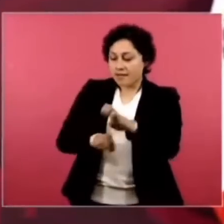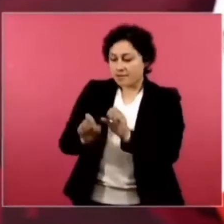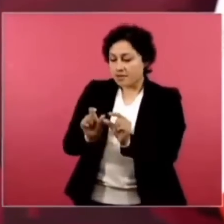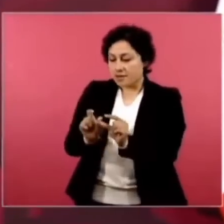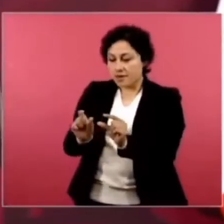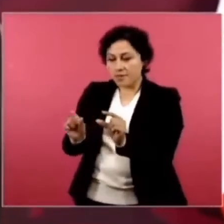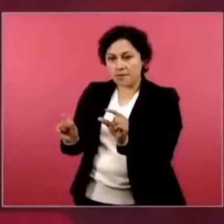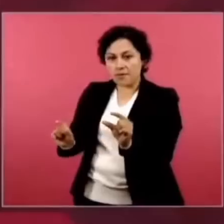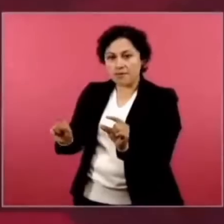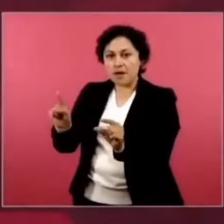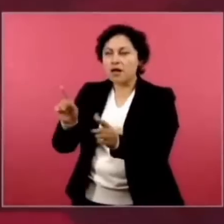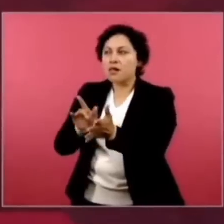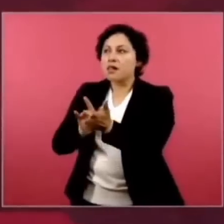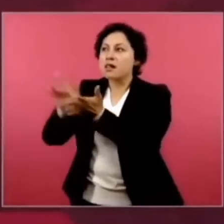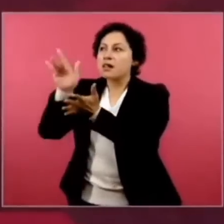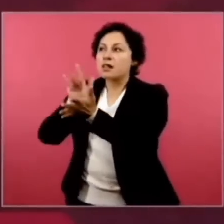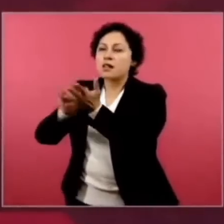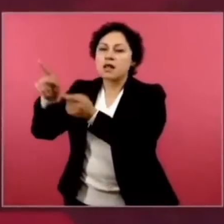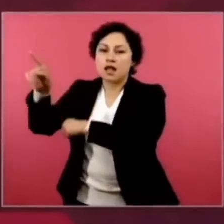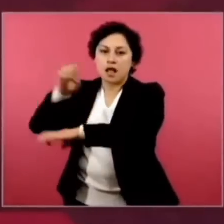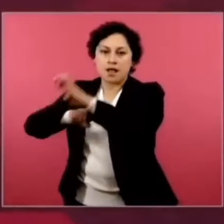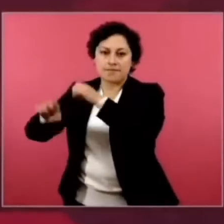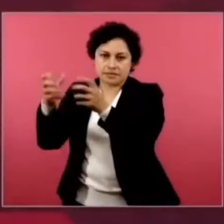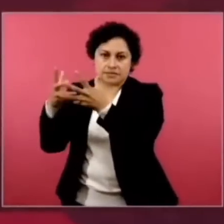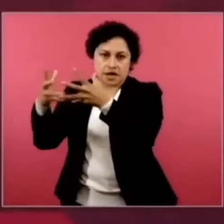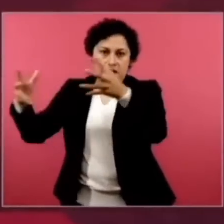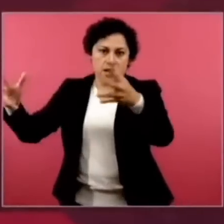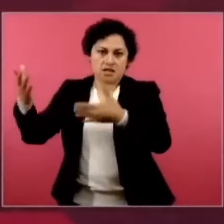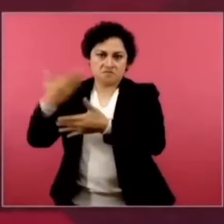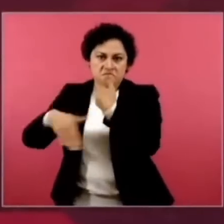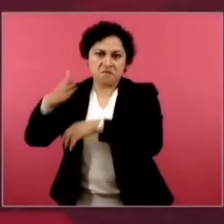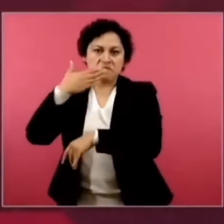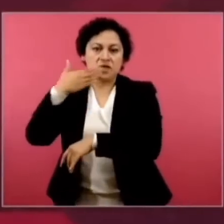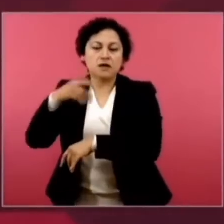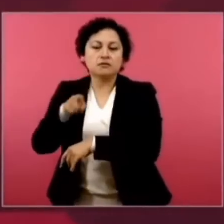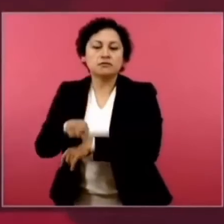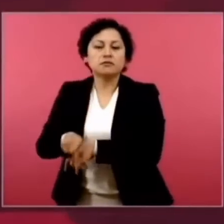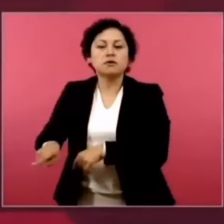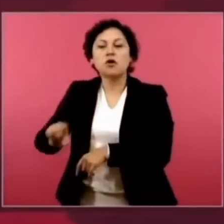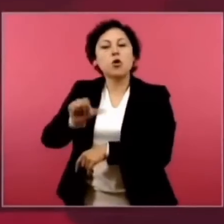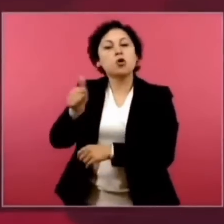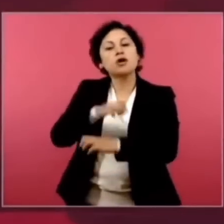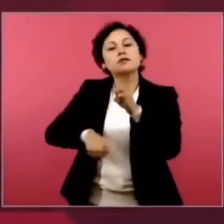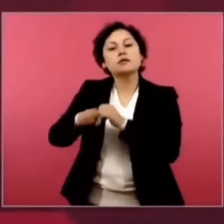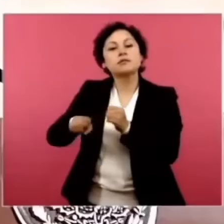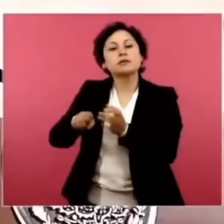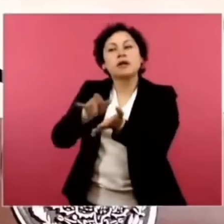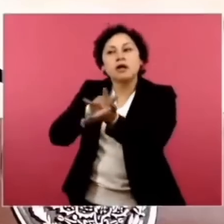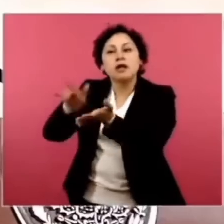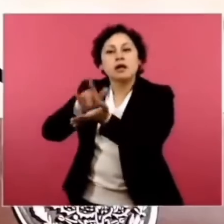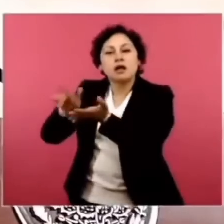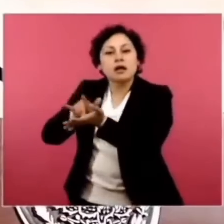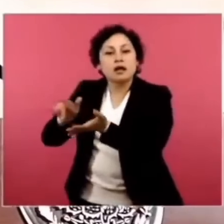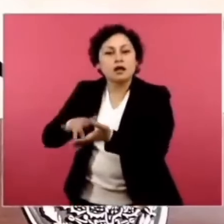resultan lucrativas, pero sin el medio no